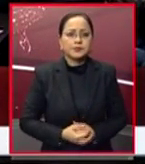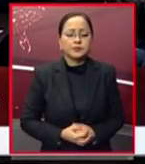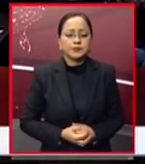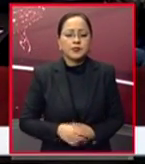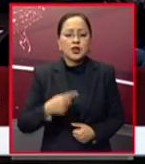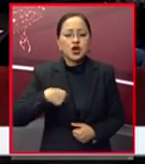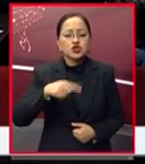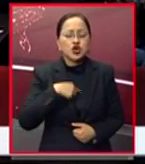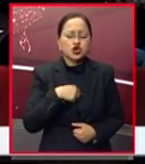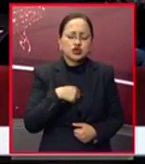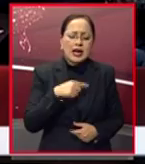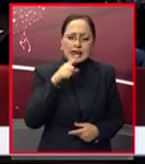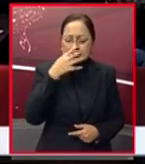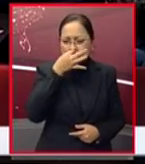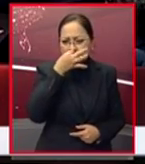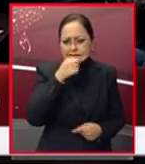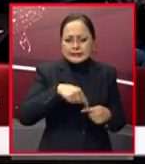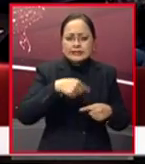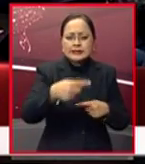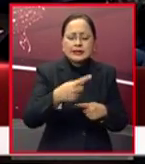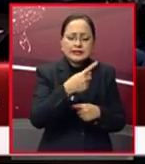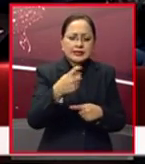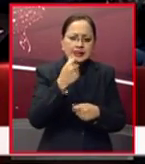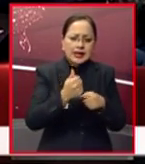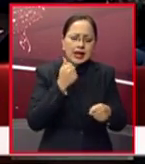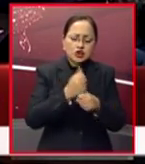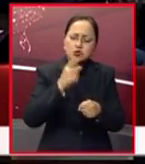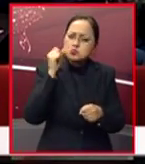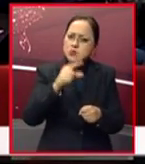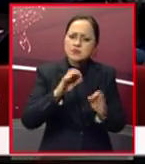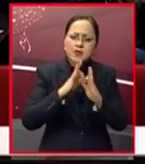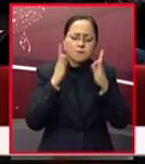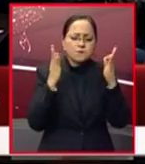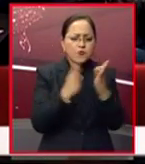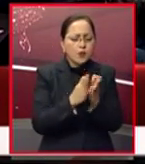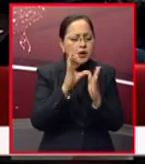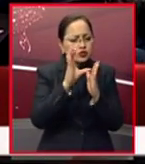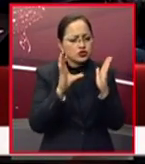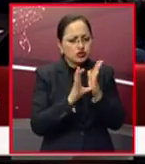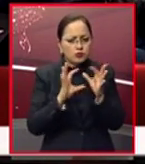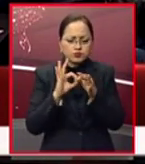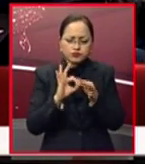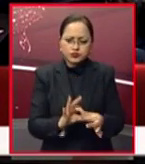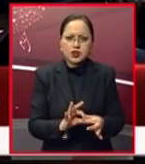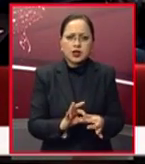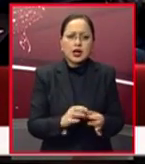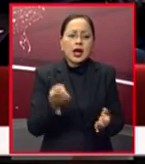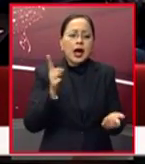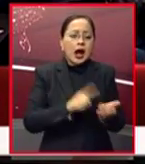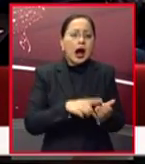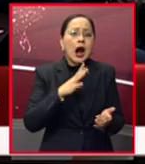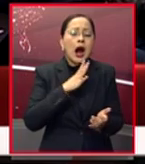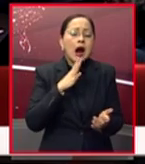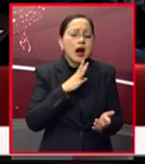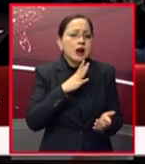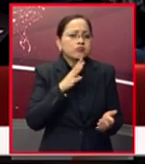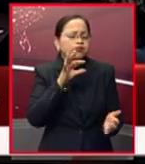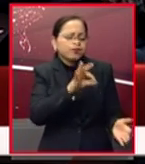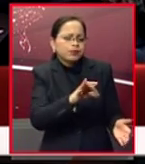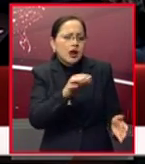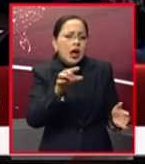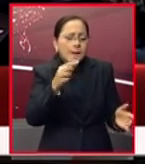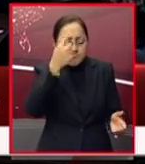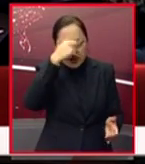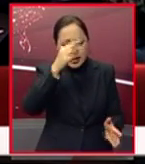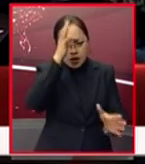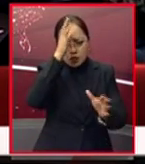Estamos ya casi un siglo de convivir con la misma tradición constitucional, en cuyo cuerpo encarna el punto de acuerdo sobre